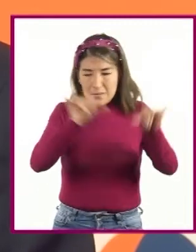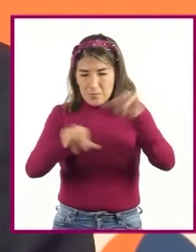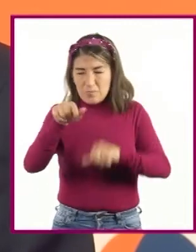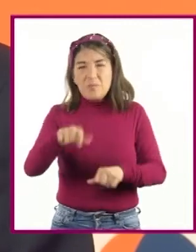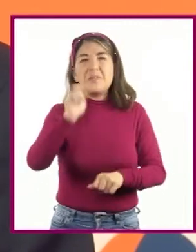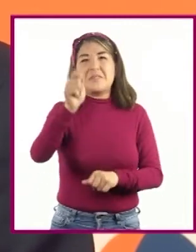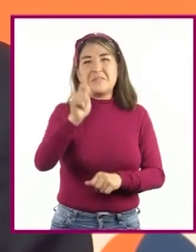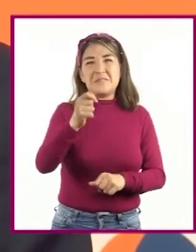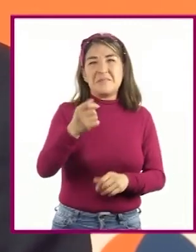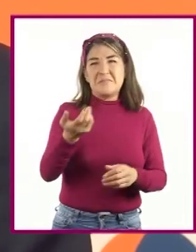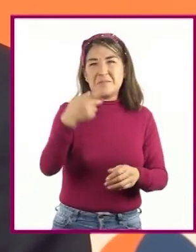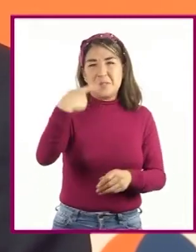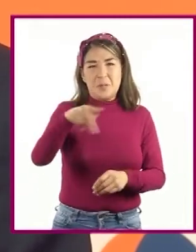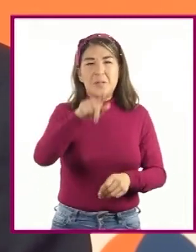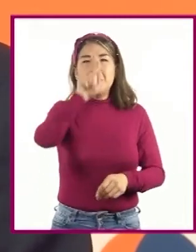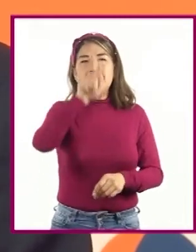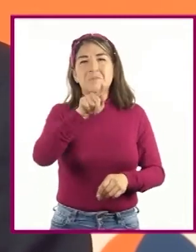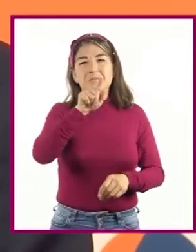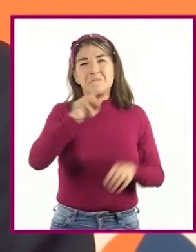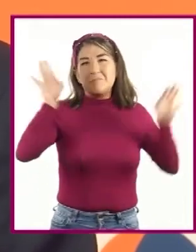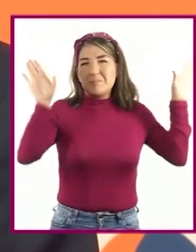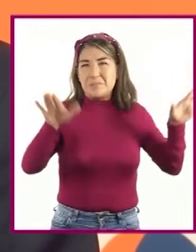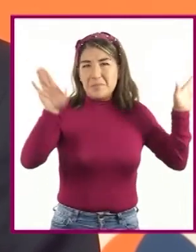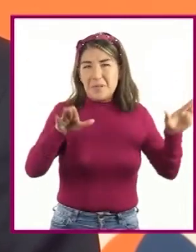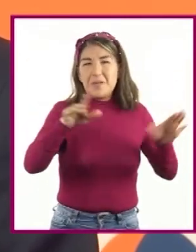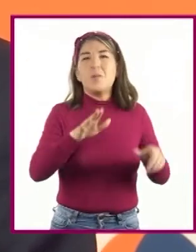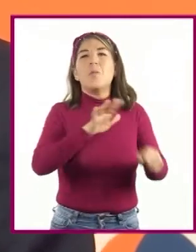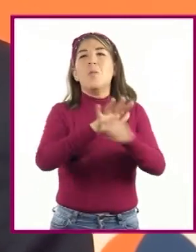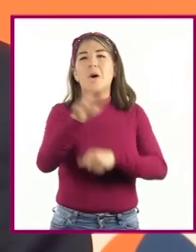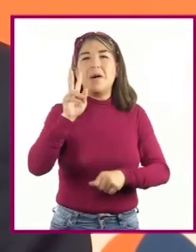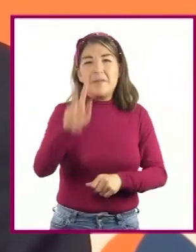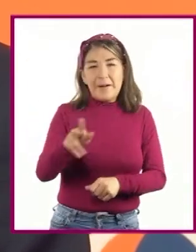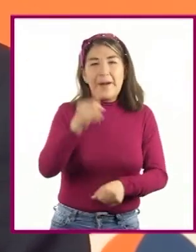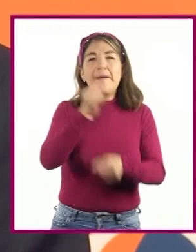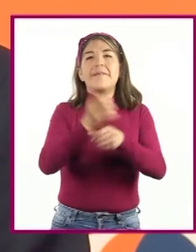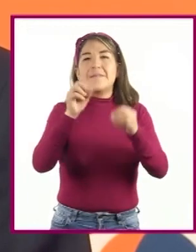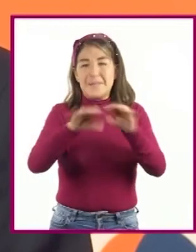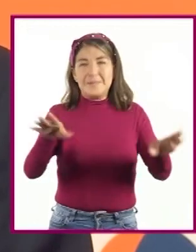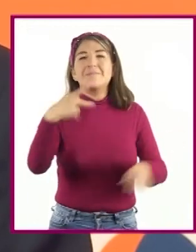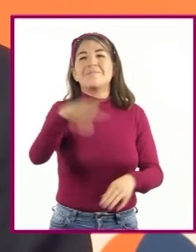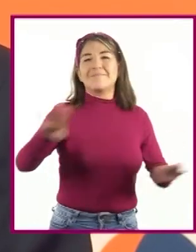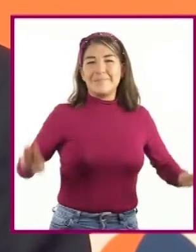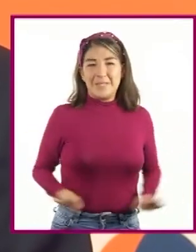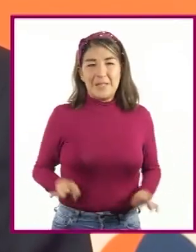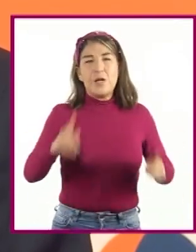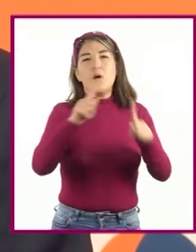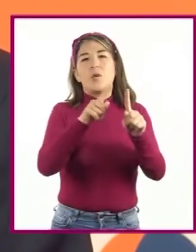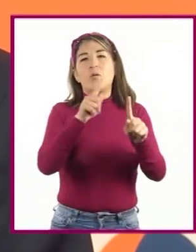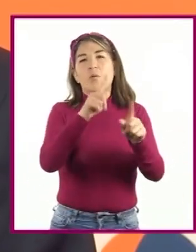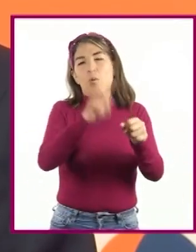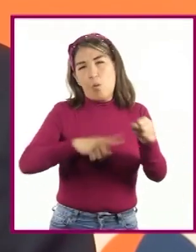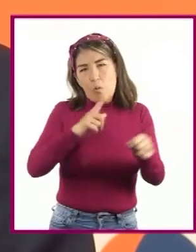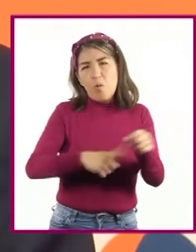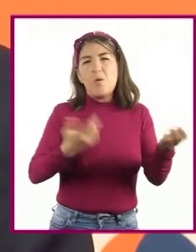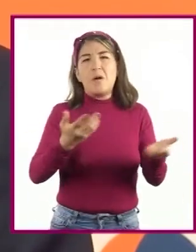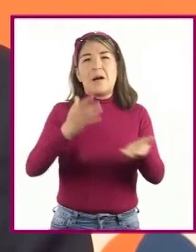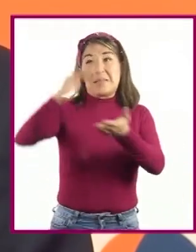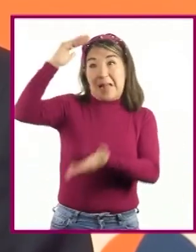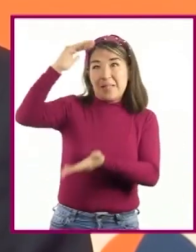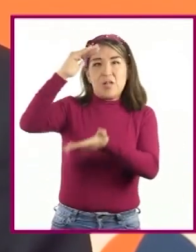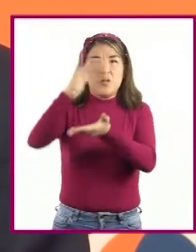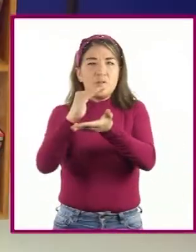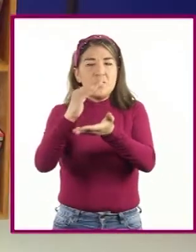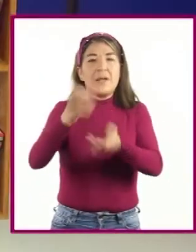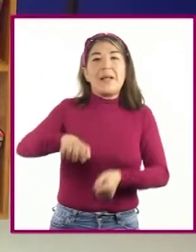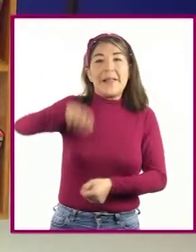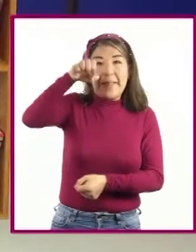comportamiento de ciertas aves, en el informe especificará las características de las aves, como color, tamaño, edad